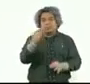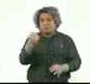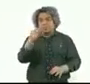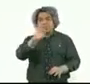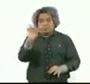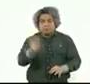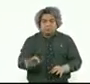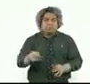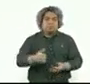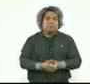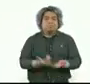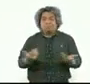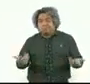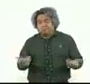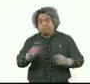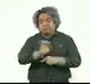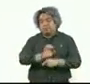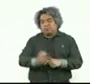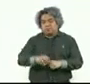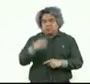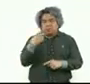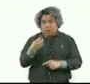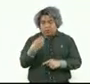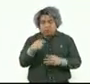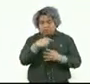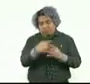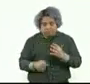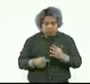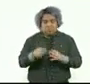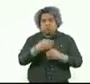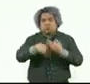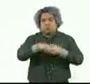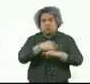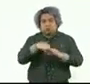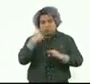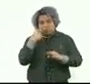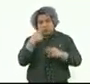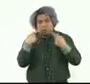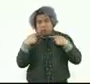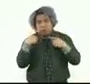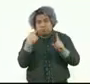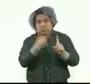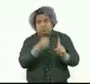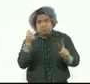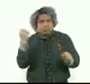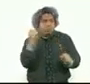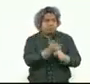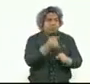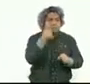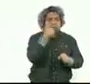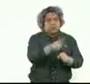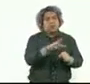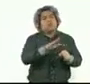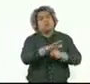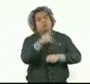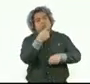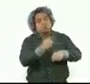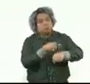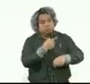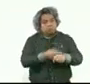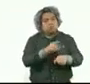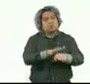aquí señalar que este es, digamos, el elemento donde captamos a la persona, se detecta su condición,